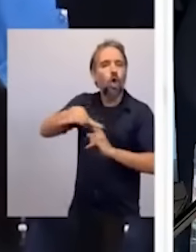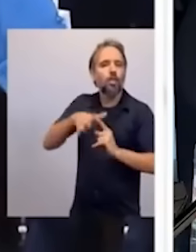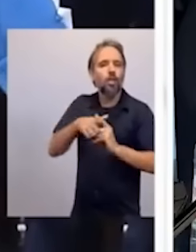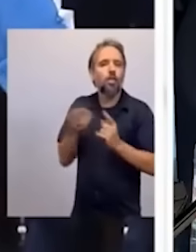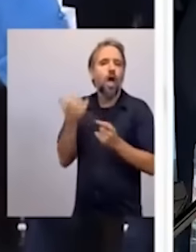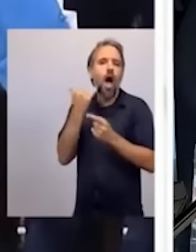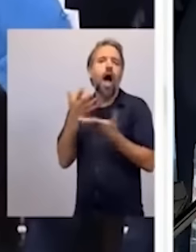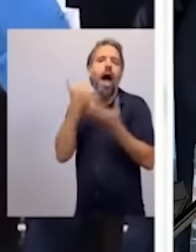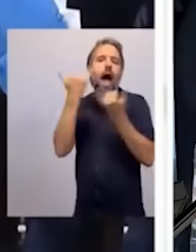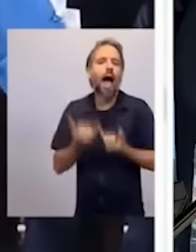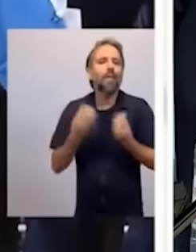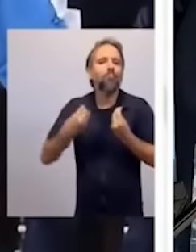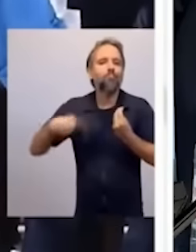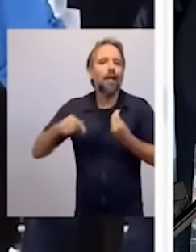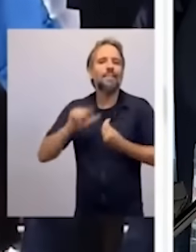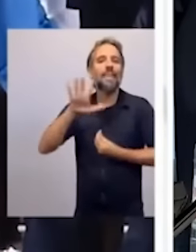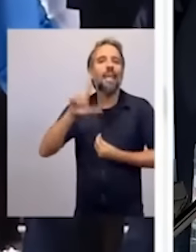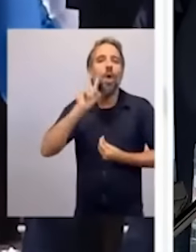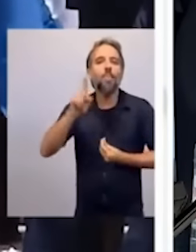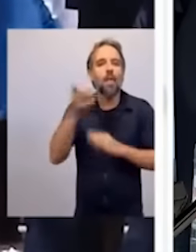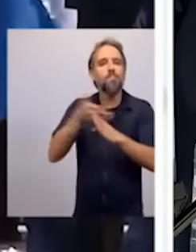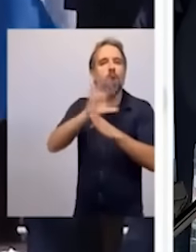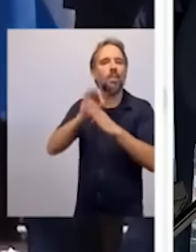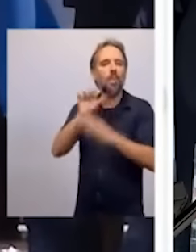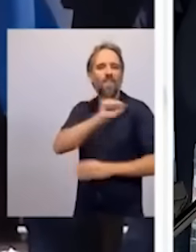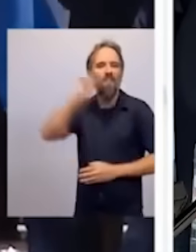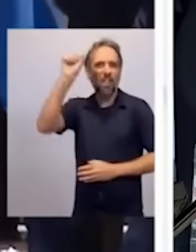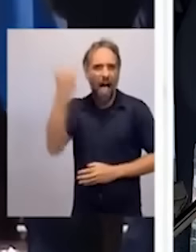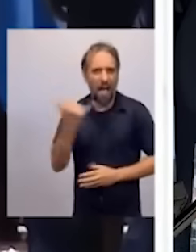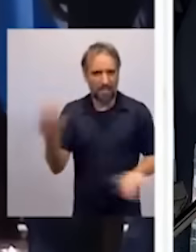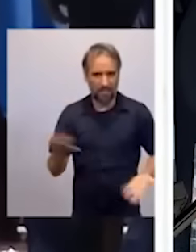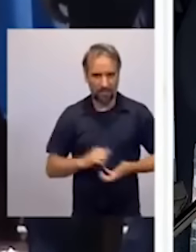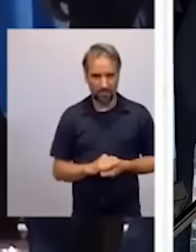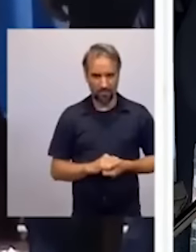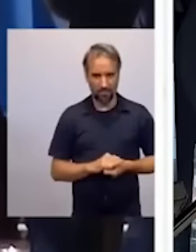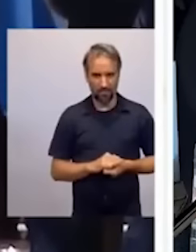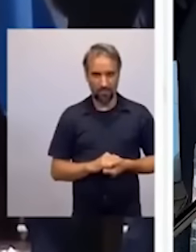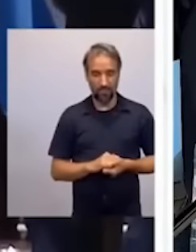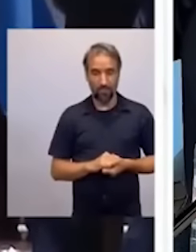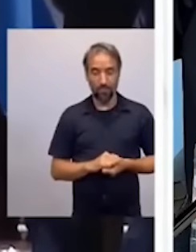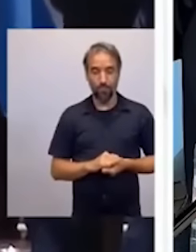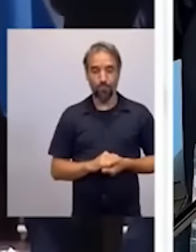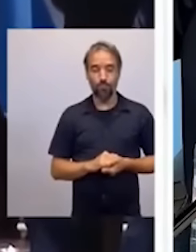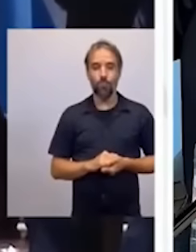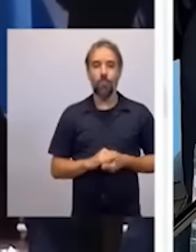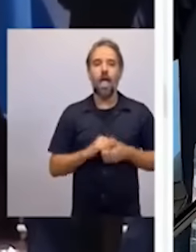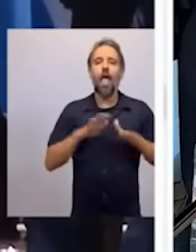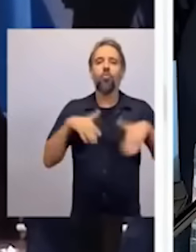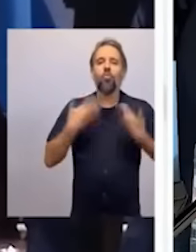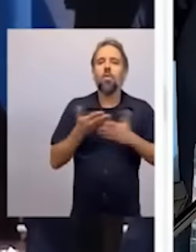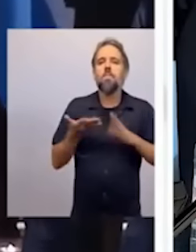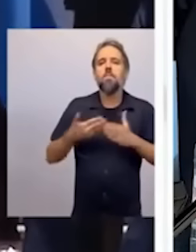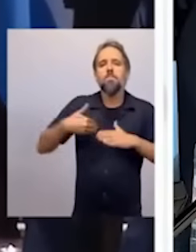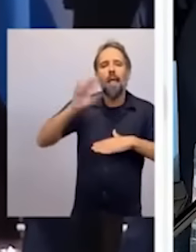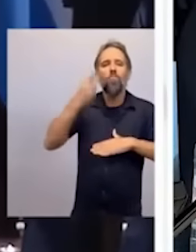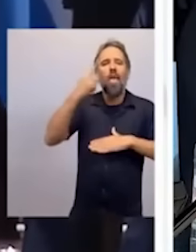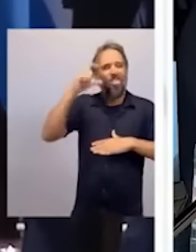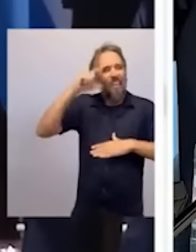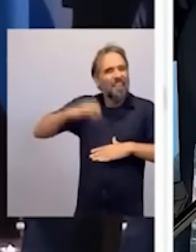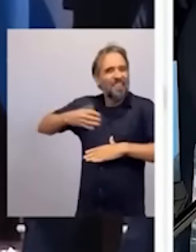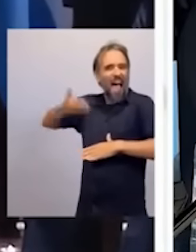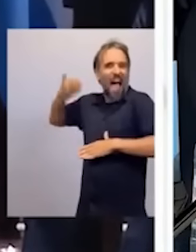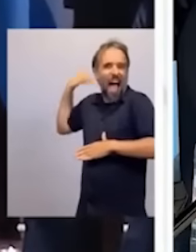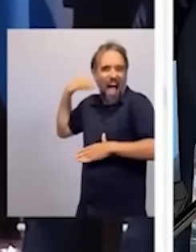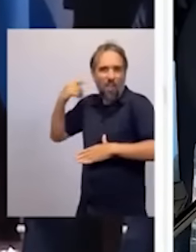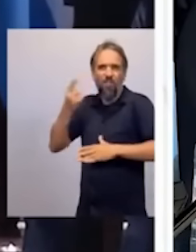la altura serán reemplazados por otros pero creo que hay mucha fuerza creo que hay mucha gente creo que hay muchos periodistas también No yo siempre le digo a la